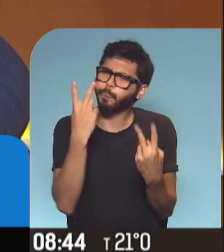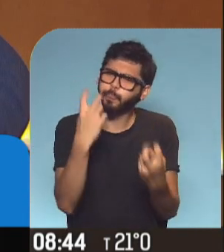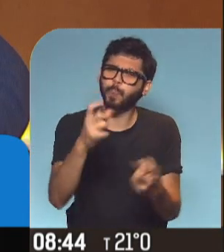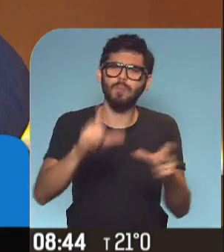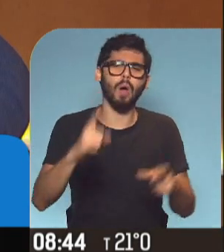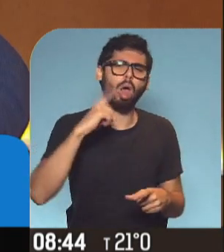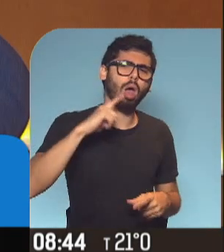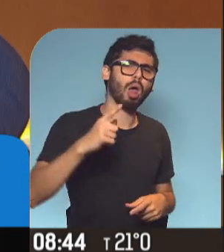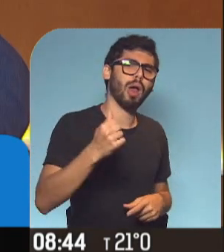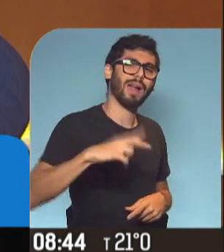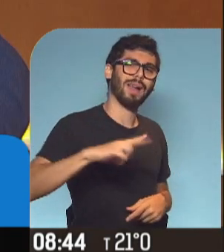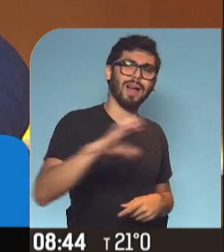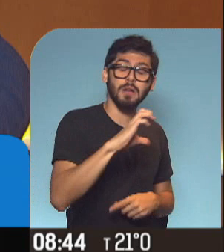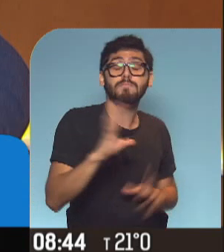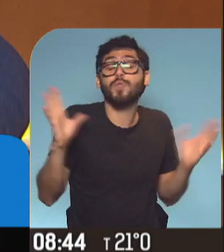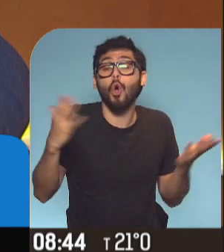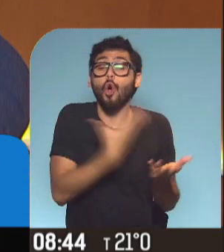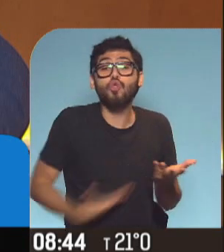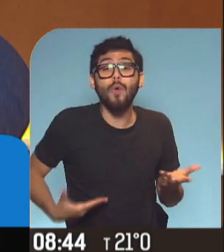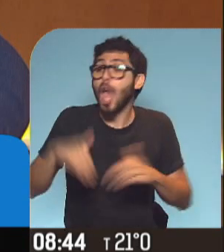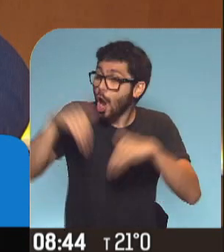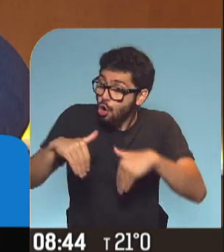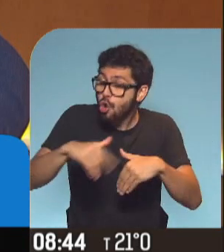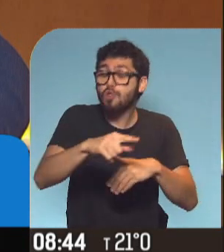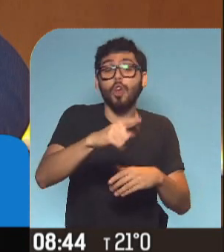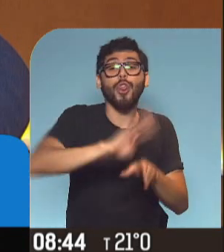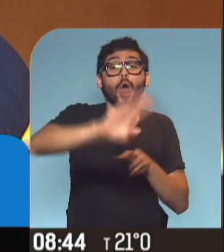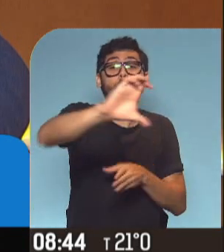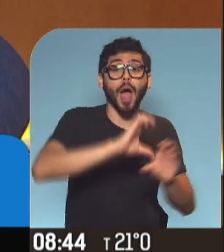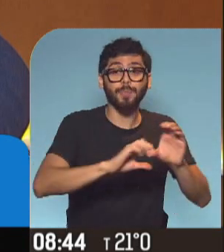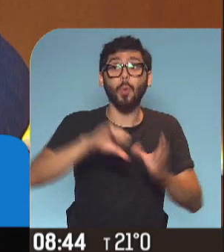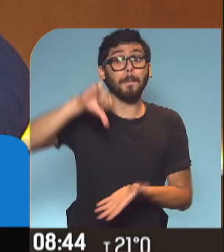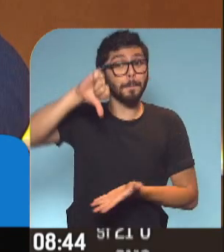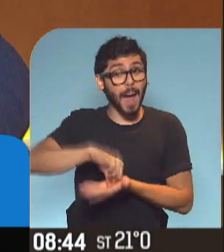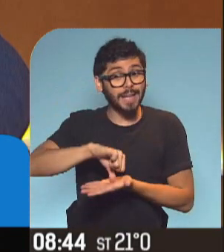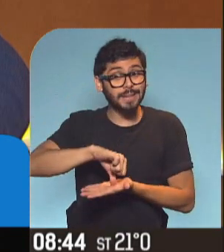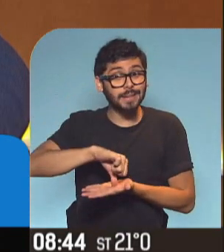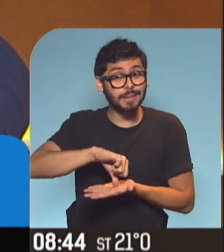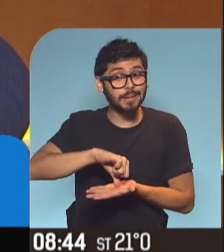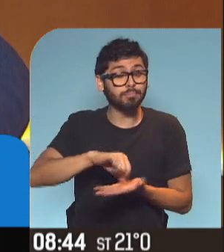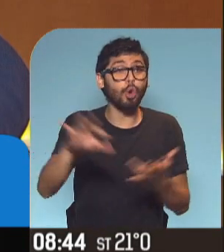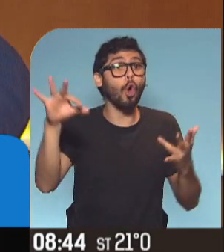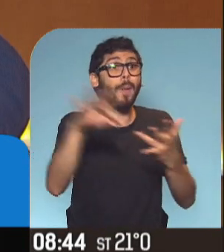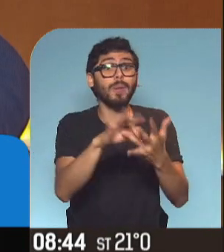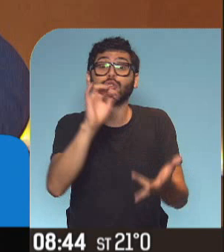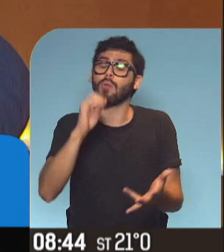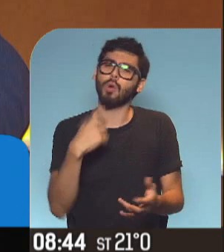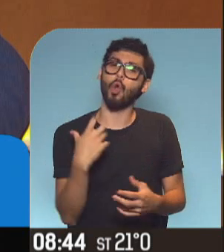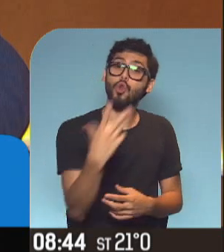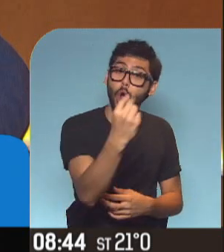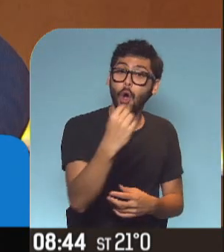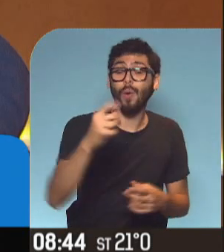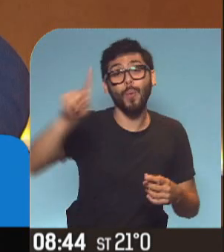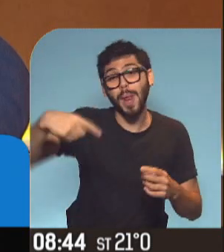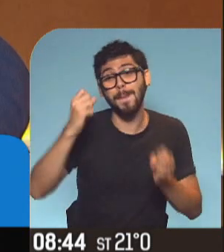enriqueció pero la deuda la toma un gobierno constitucional y cuando un país soberano decide no reconocer esos compromisos las consecuencias son peores que